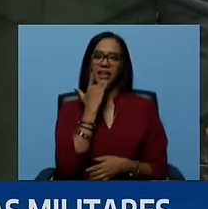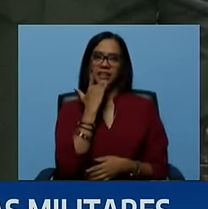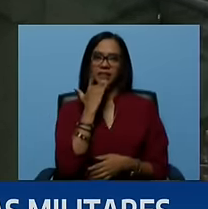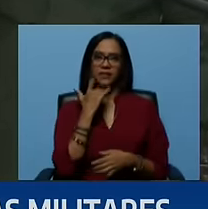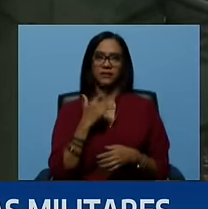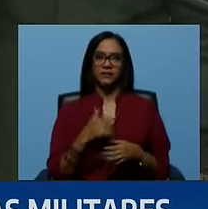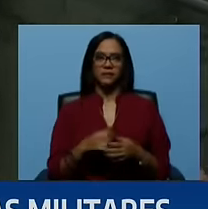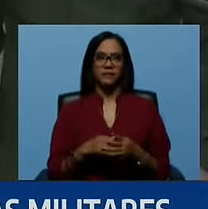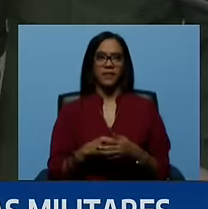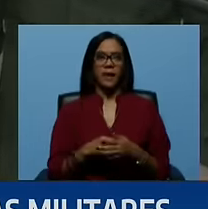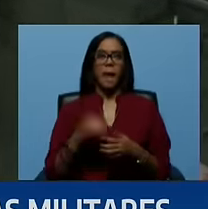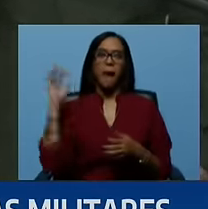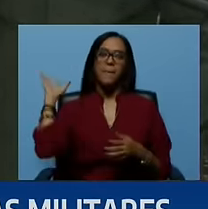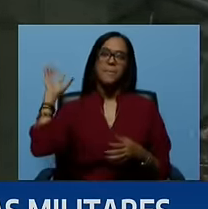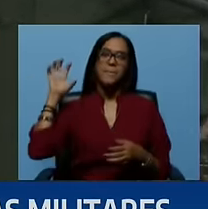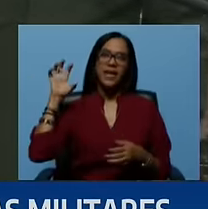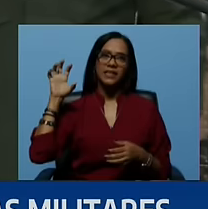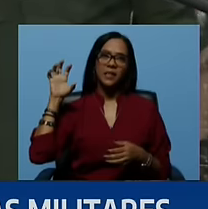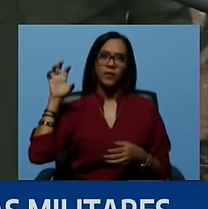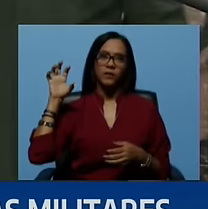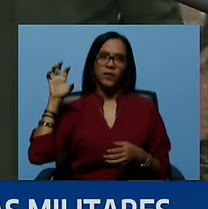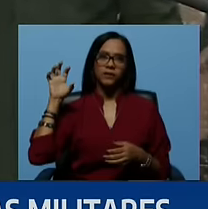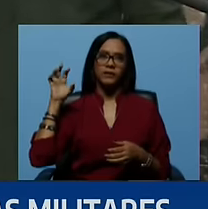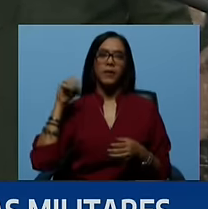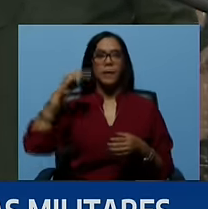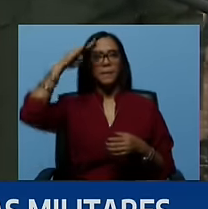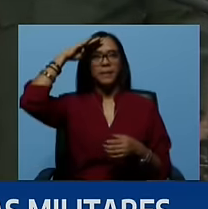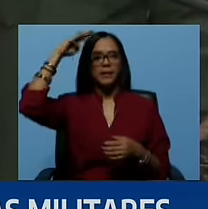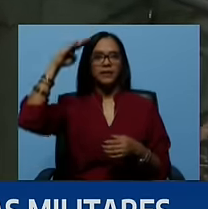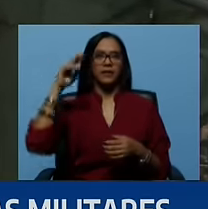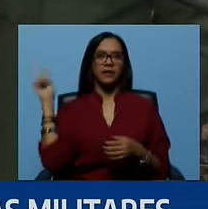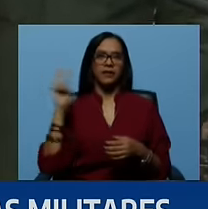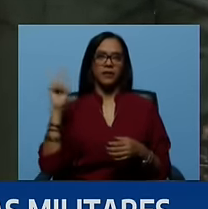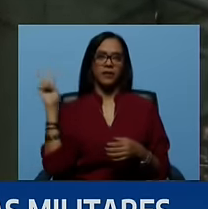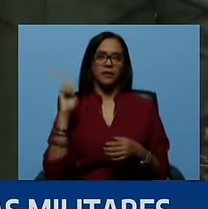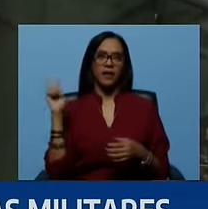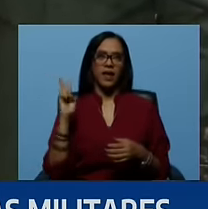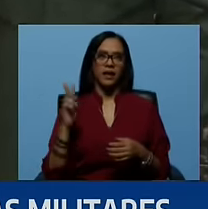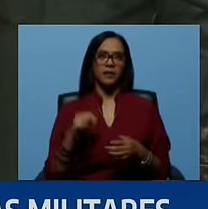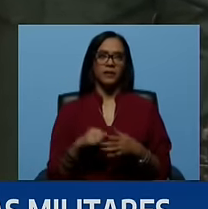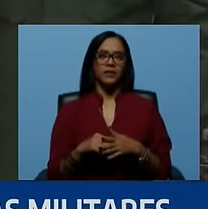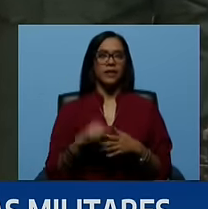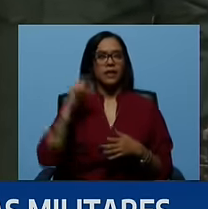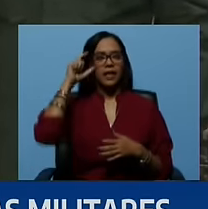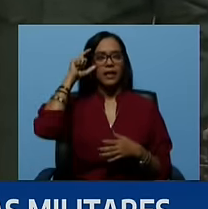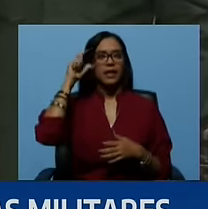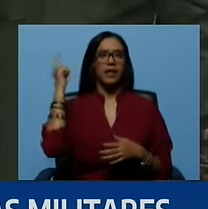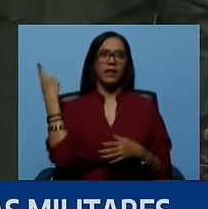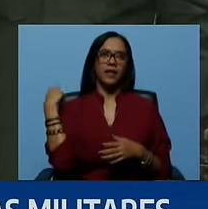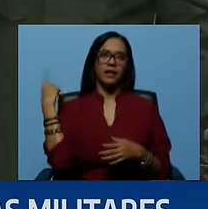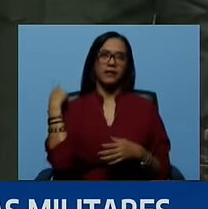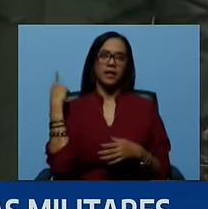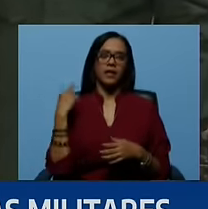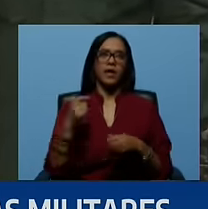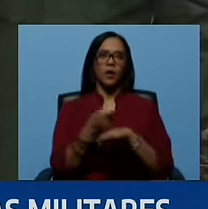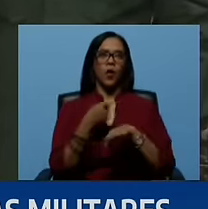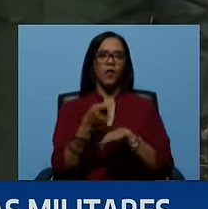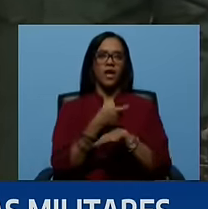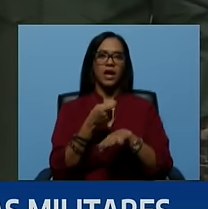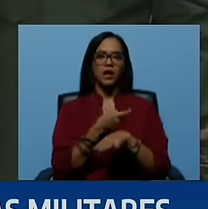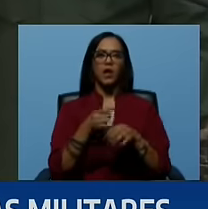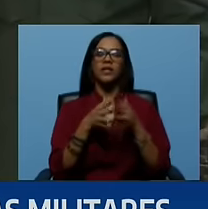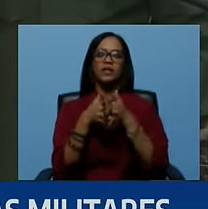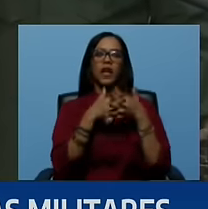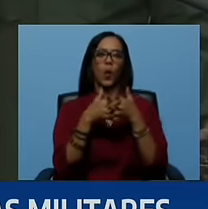valientes Patriotas militares venezolanos que el día de ayer el gobierno Imperial